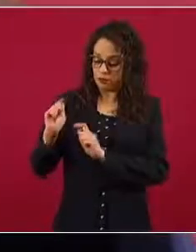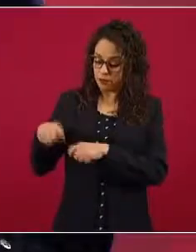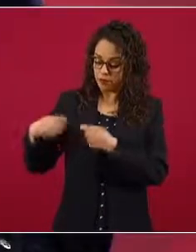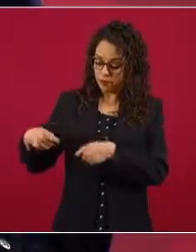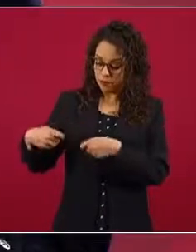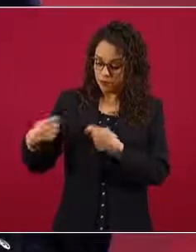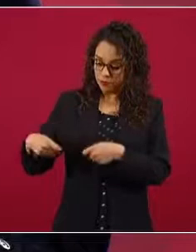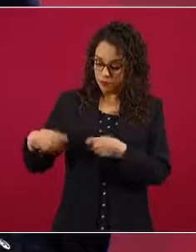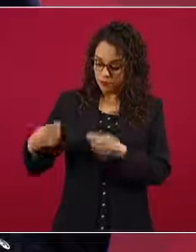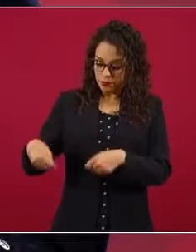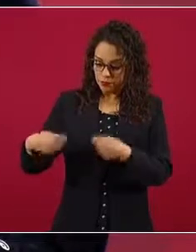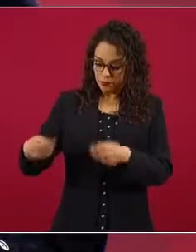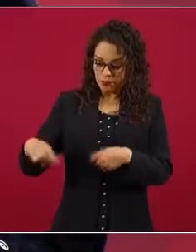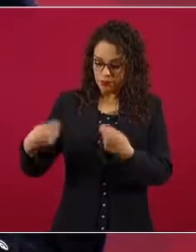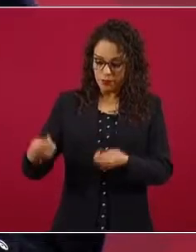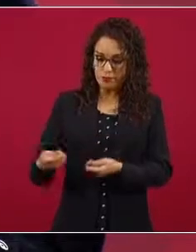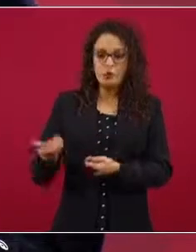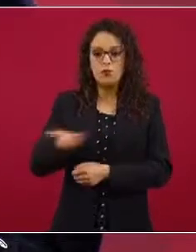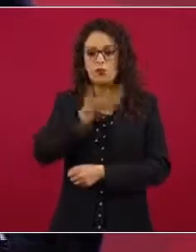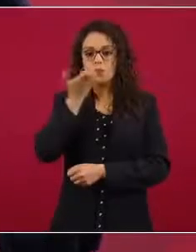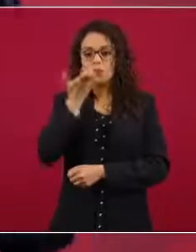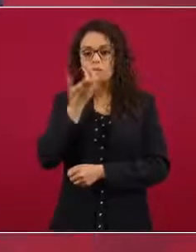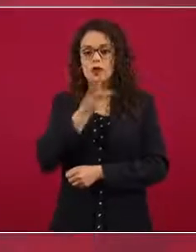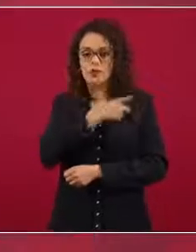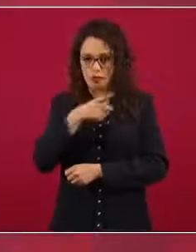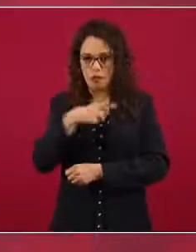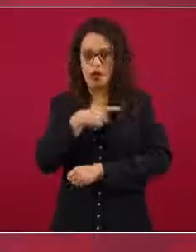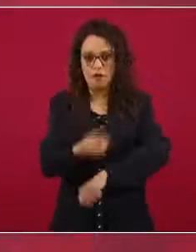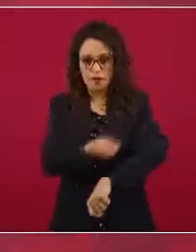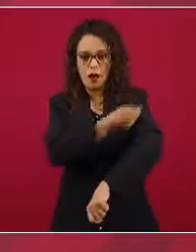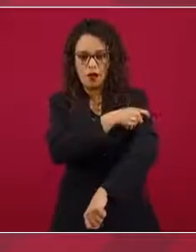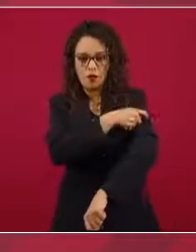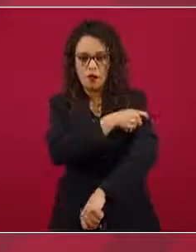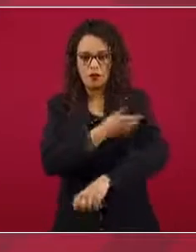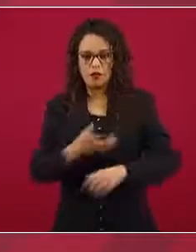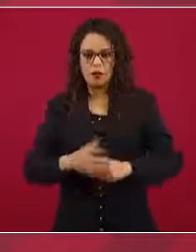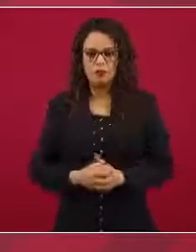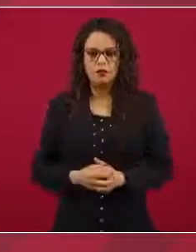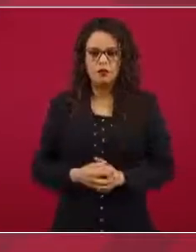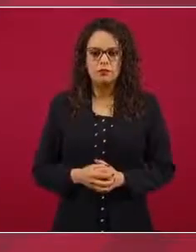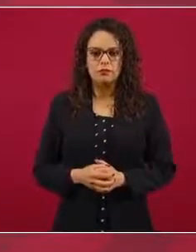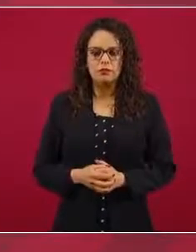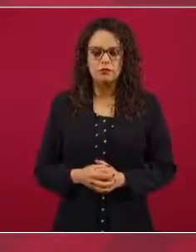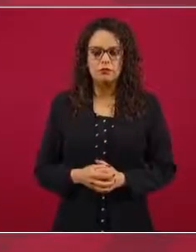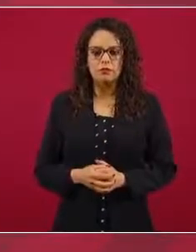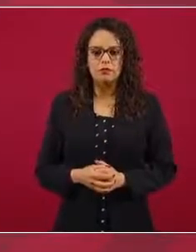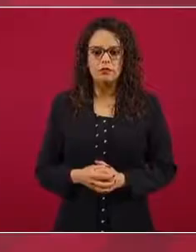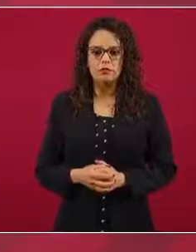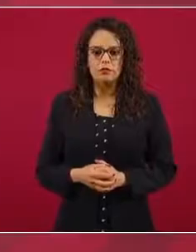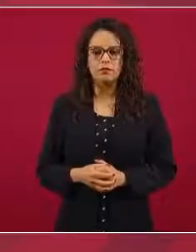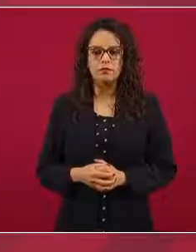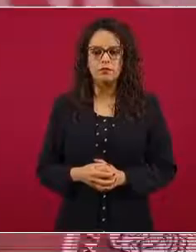en la aplicación de las vacunas. ¿Quién no tiene de mi generación una